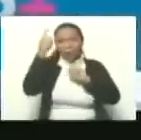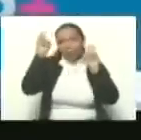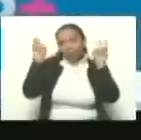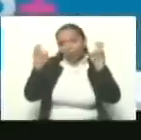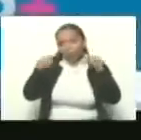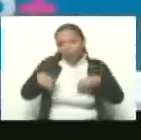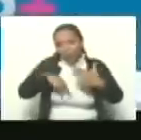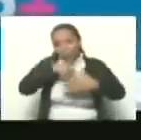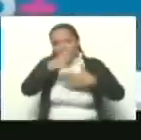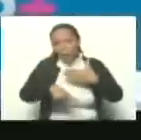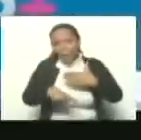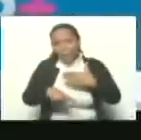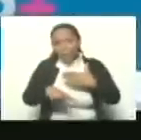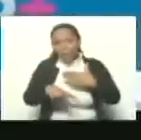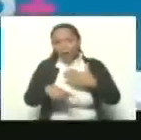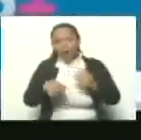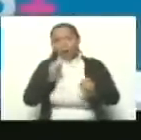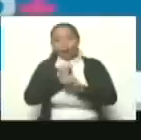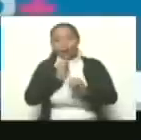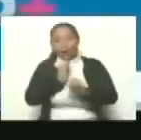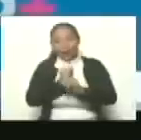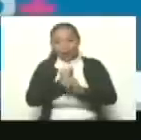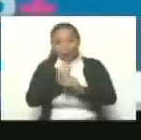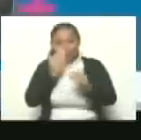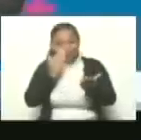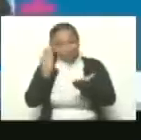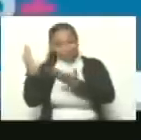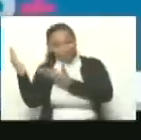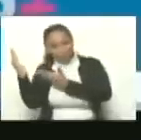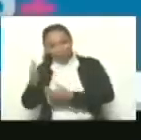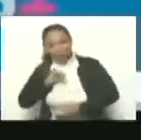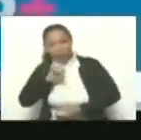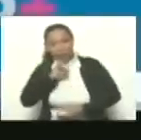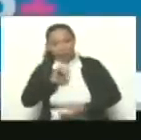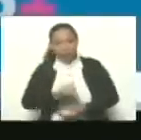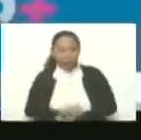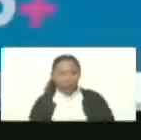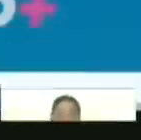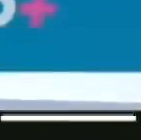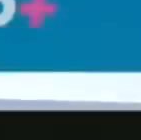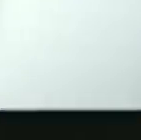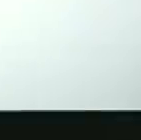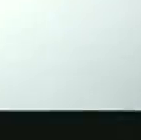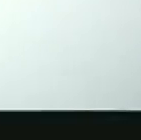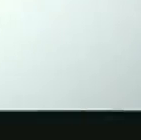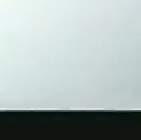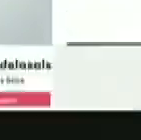programa. Medios, redes y paredes. No se lo pierdan. Adelante, María Antonieta.